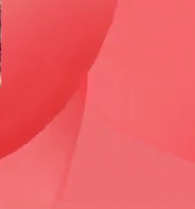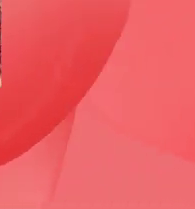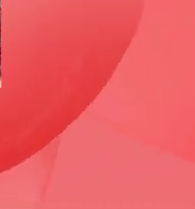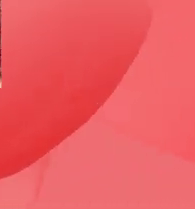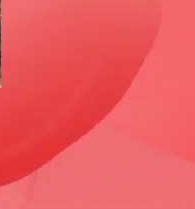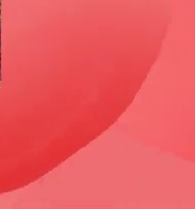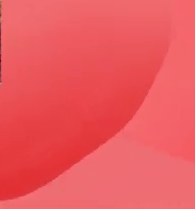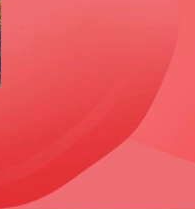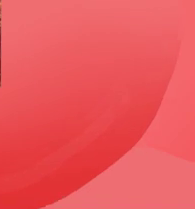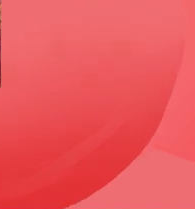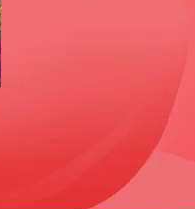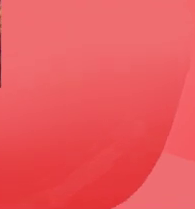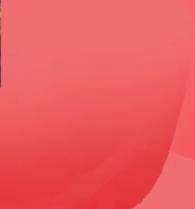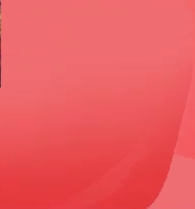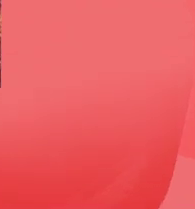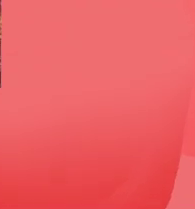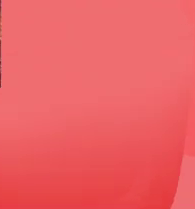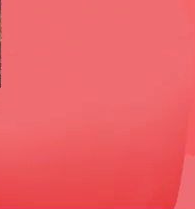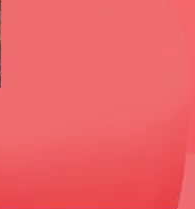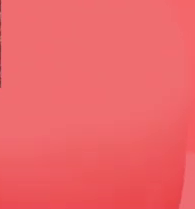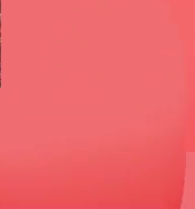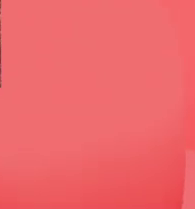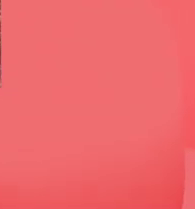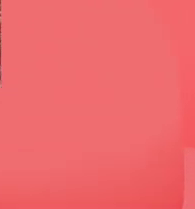alegría en los manantiales.